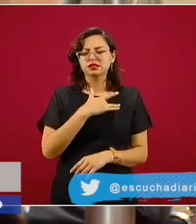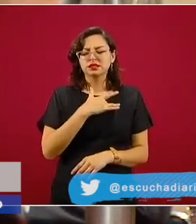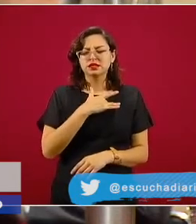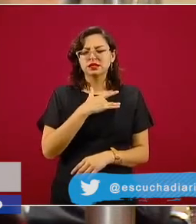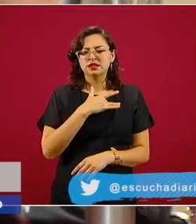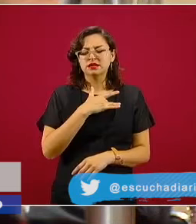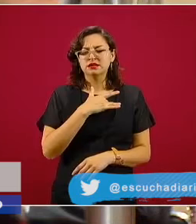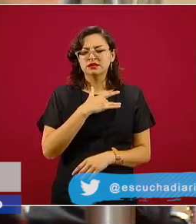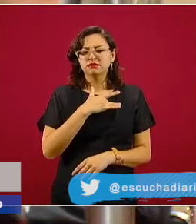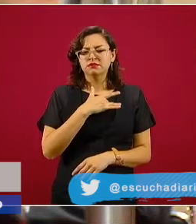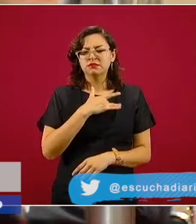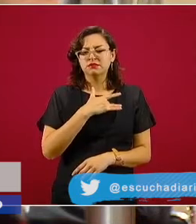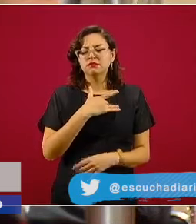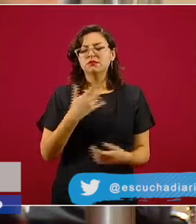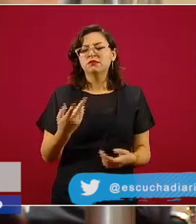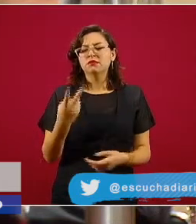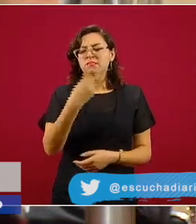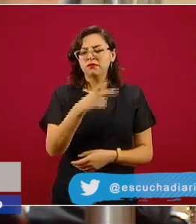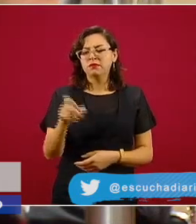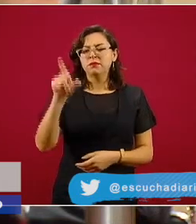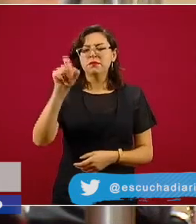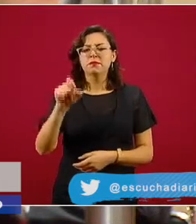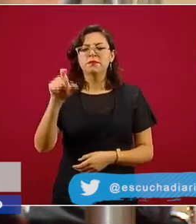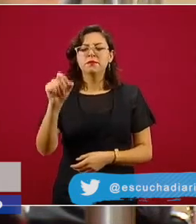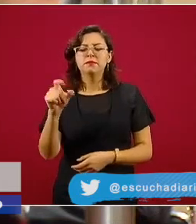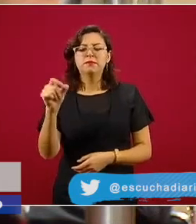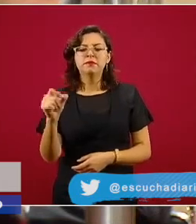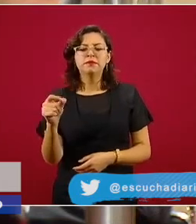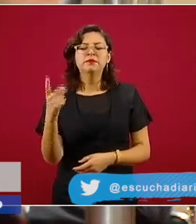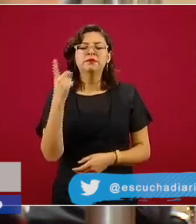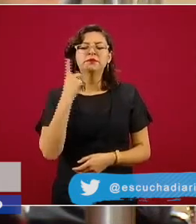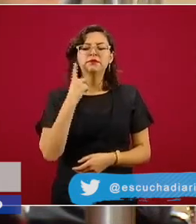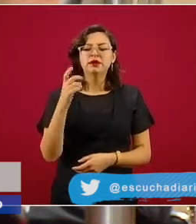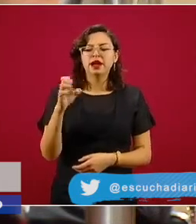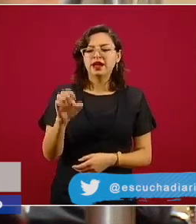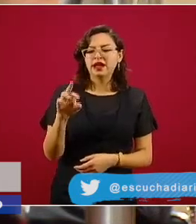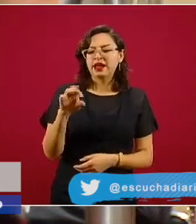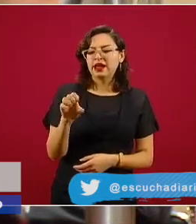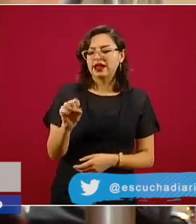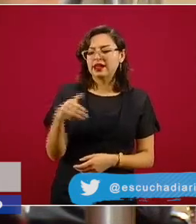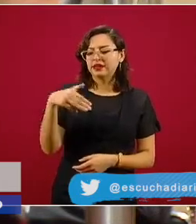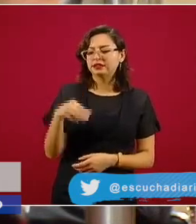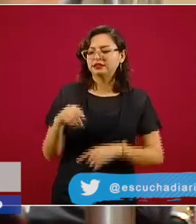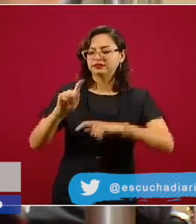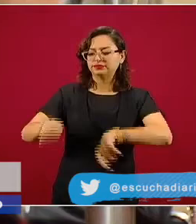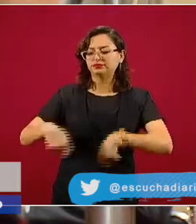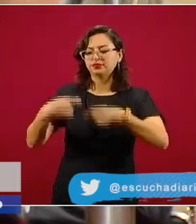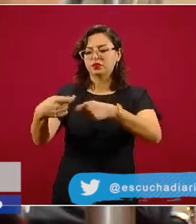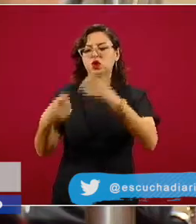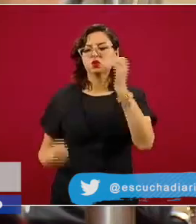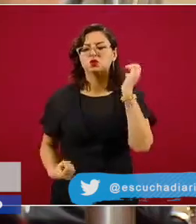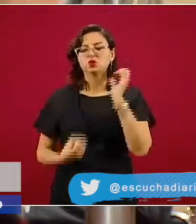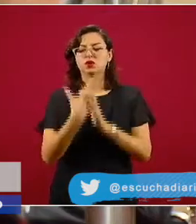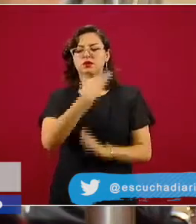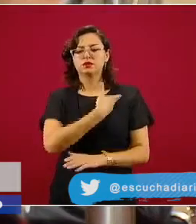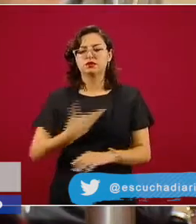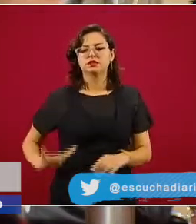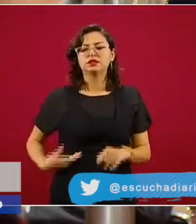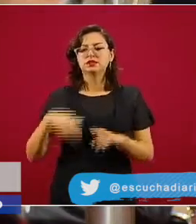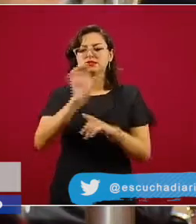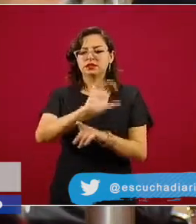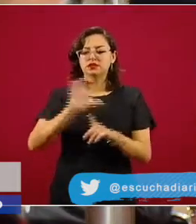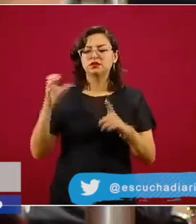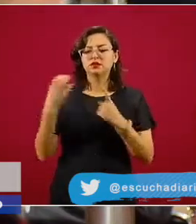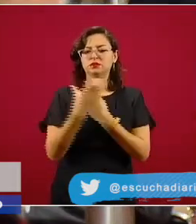En abril aumentó la recaudación fiscal, por lo que agradece a los contribuyentes. Esta actitud responsable permitirá una mejor